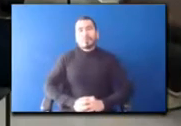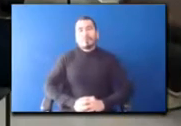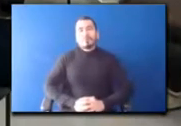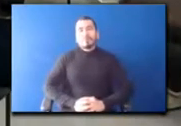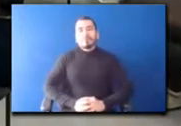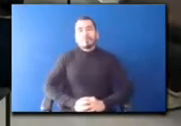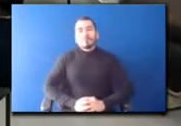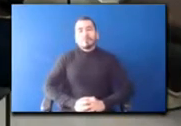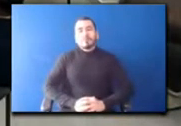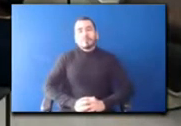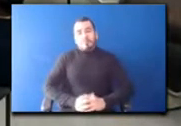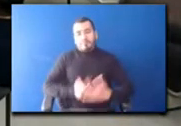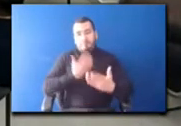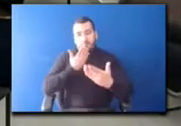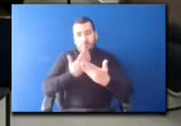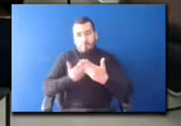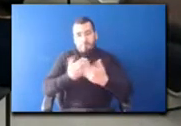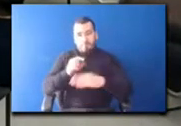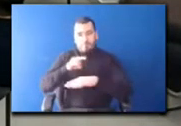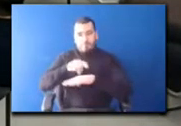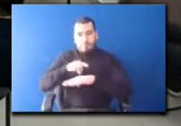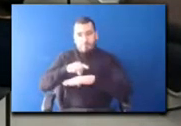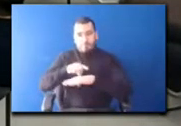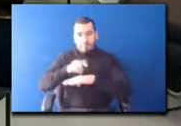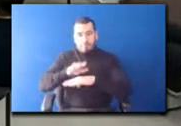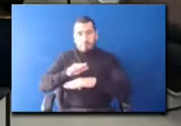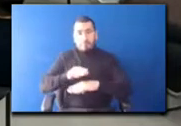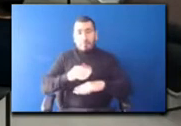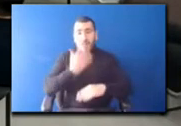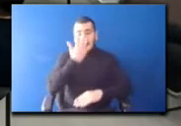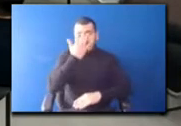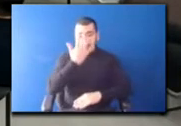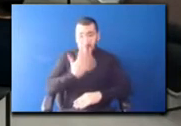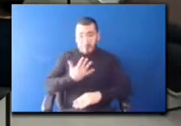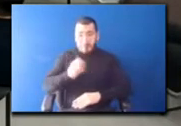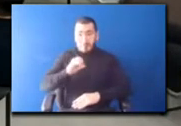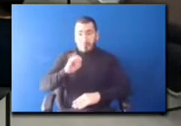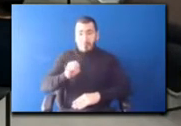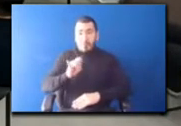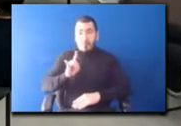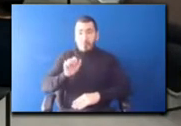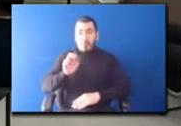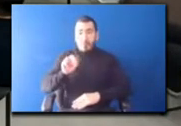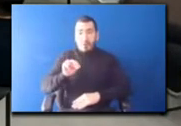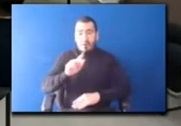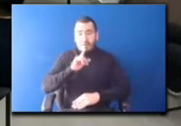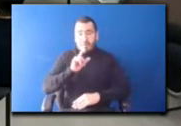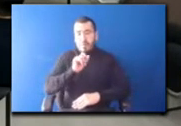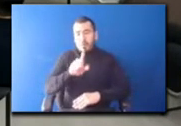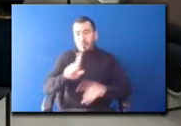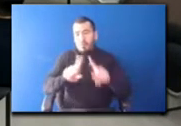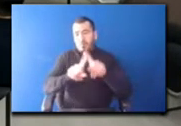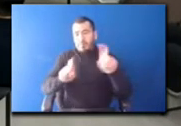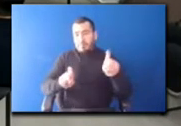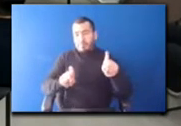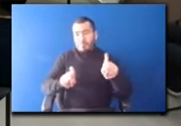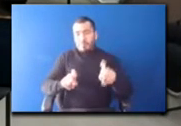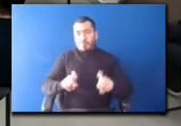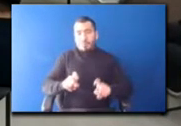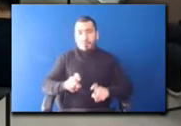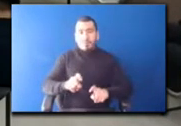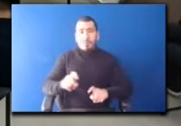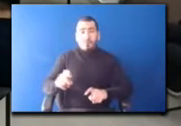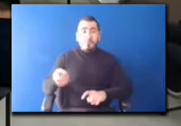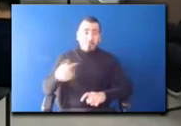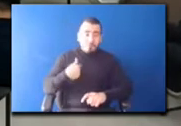Gracias, superintendente. Y pregunta Juana a través de Facebook. ¿Qué debo hacer si un banco generó un cobro injustificado en mi